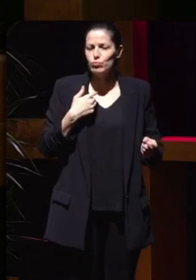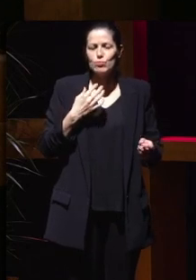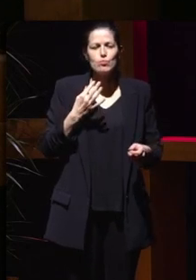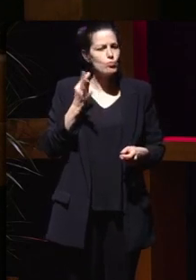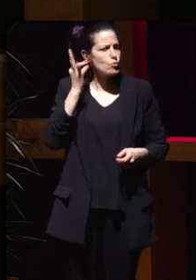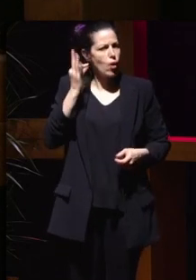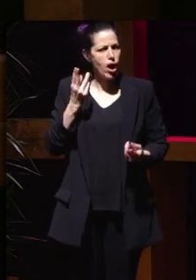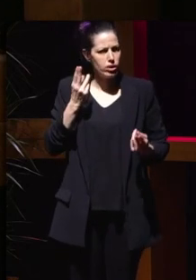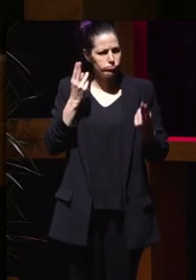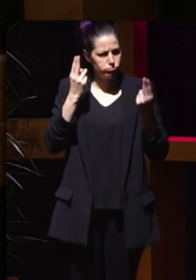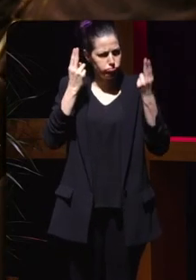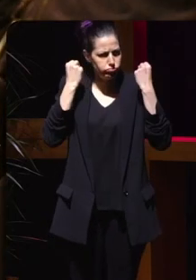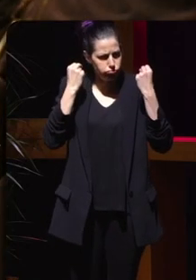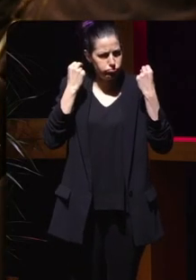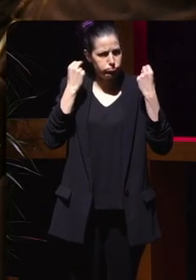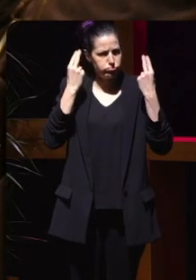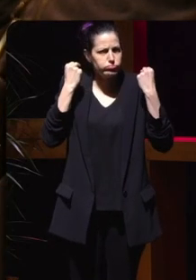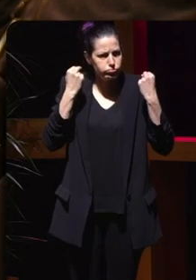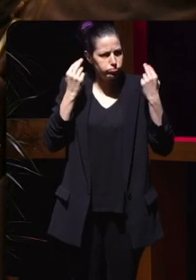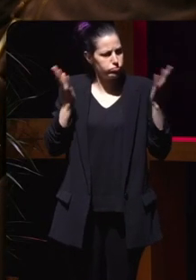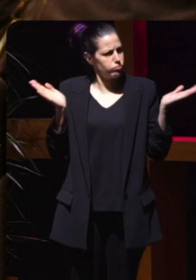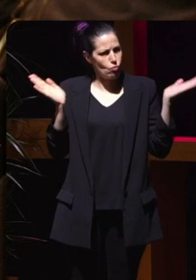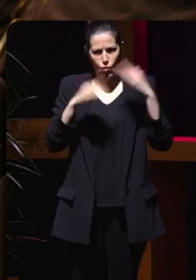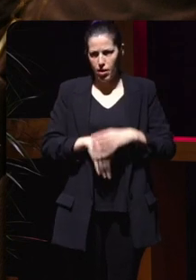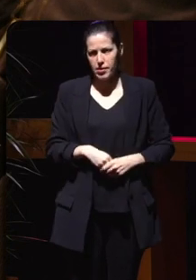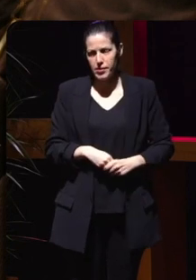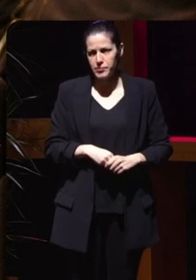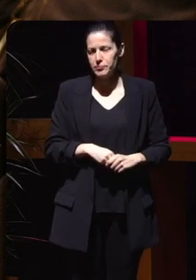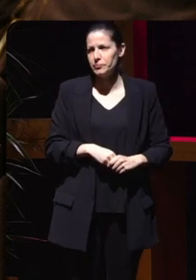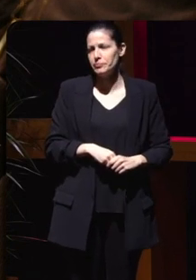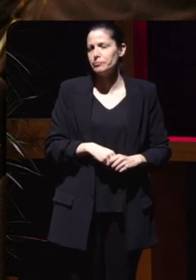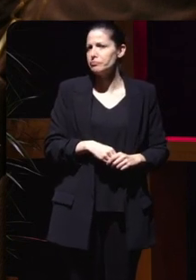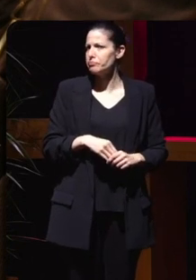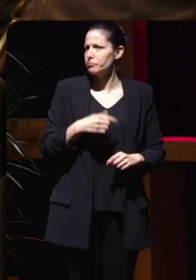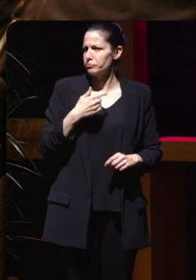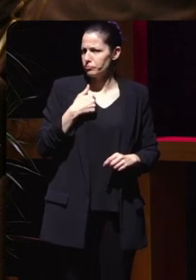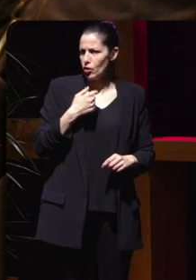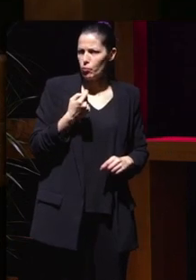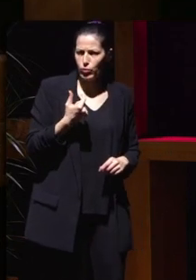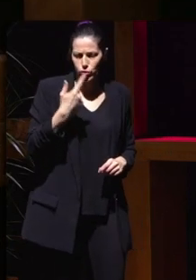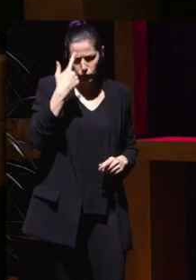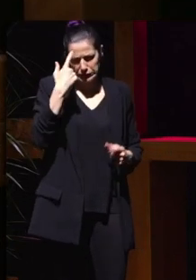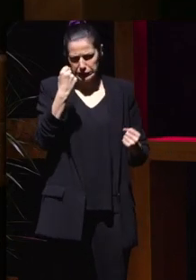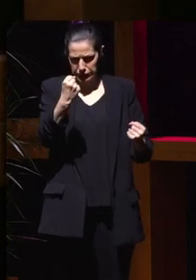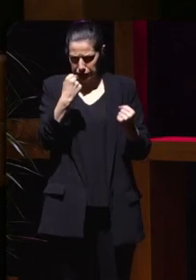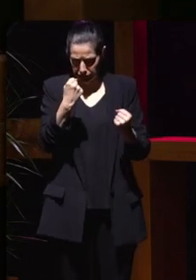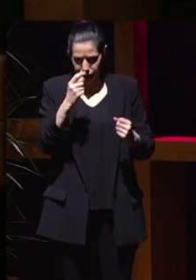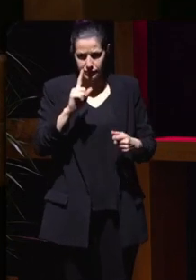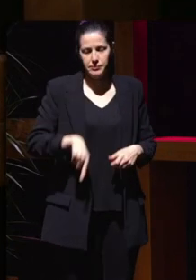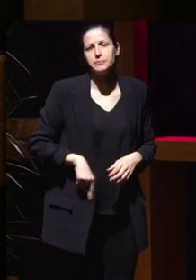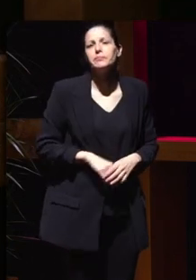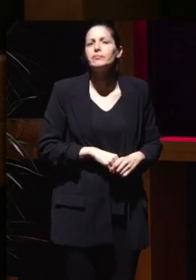mí preguntaba antes para qué me servía o se reabuda porque rica no me estuve haciendo Entonces